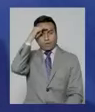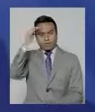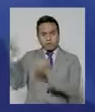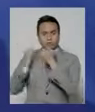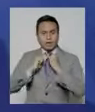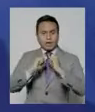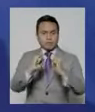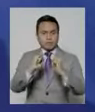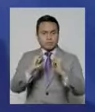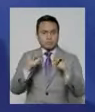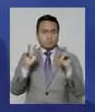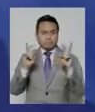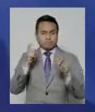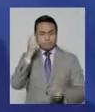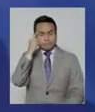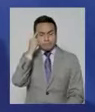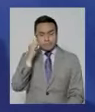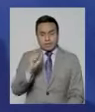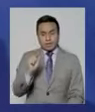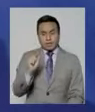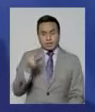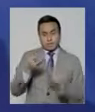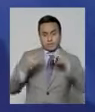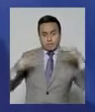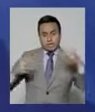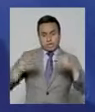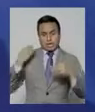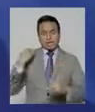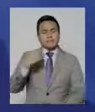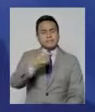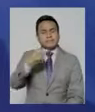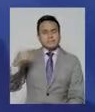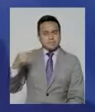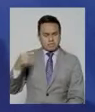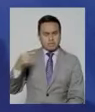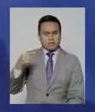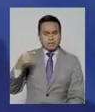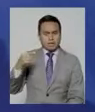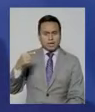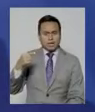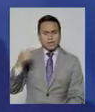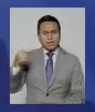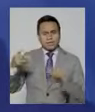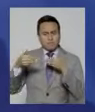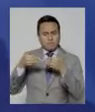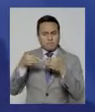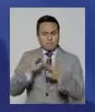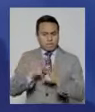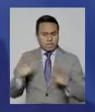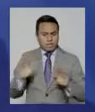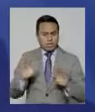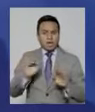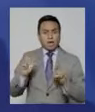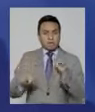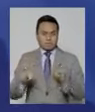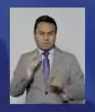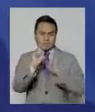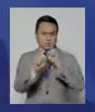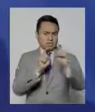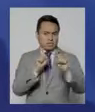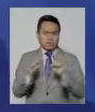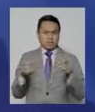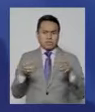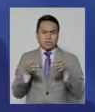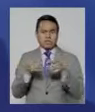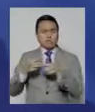datos, considerando que sobre la última metodología de la semana que está terminando hubo críticas desde